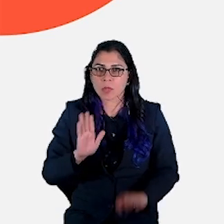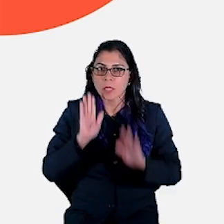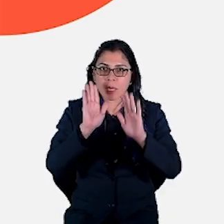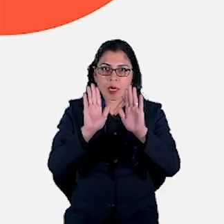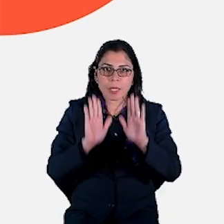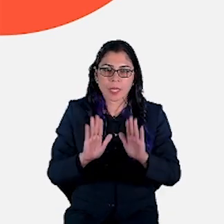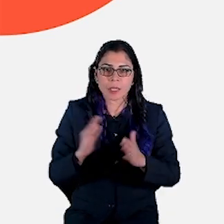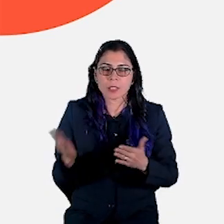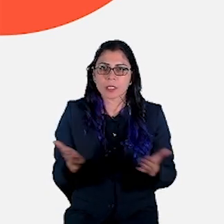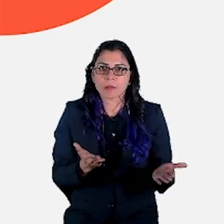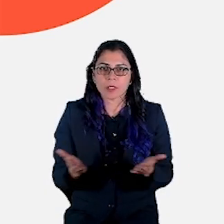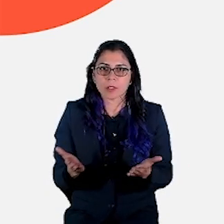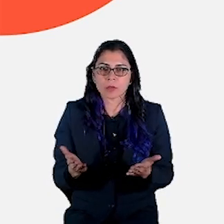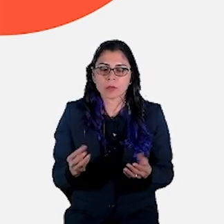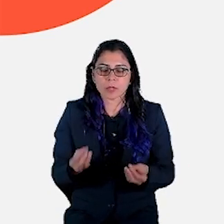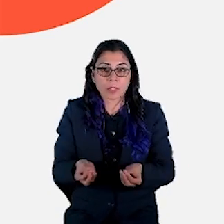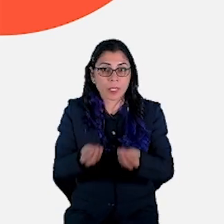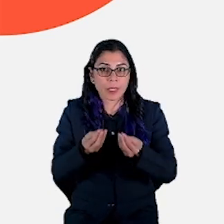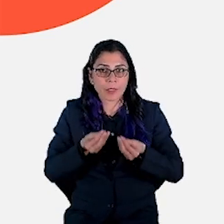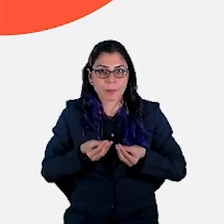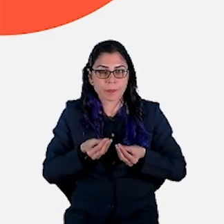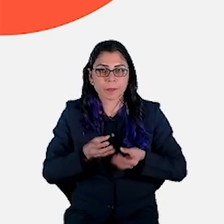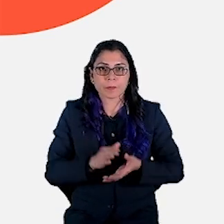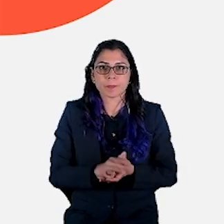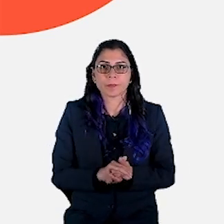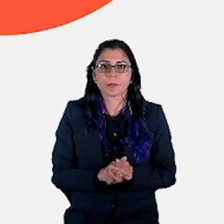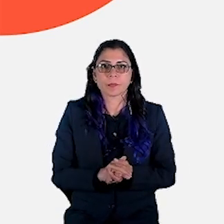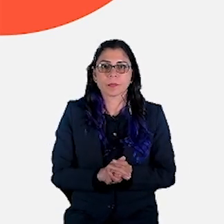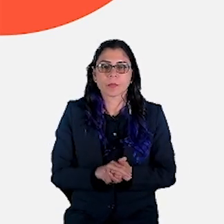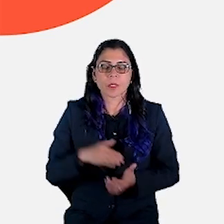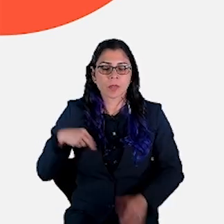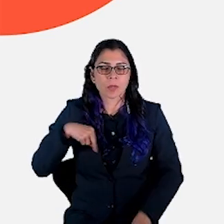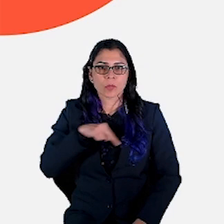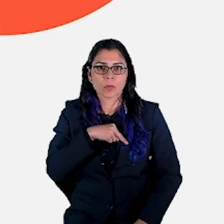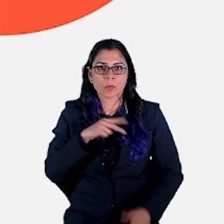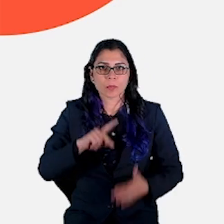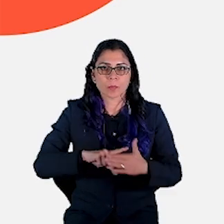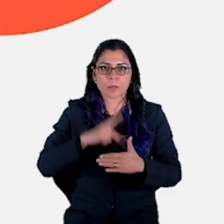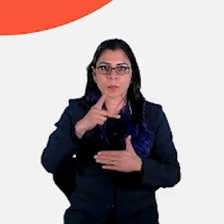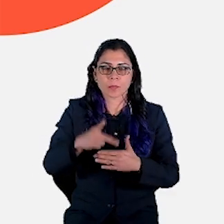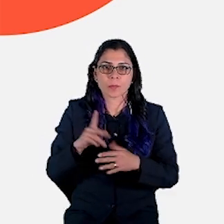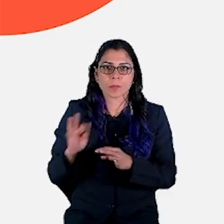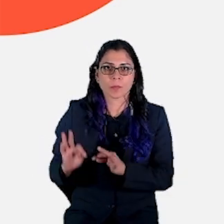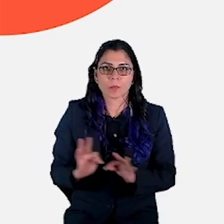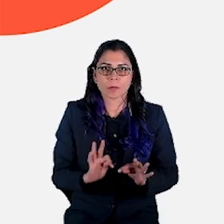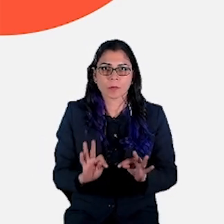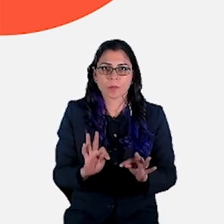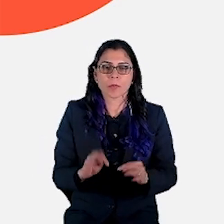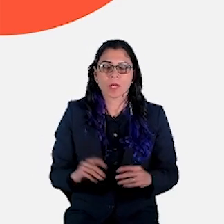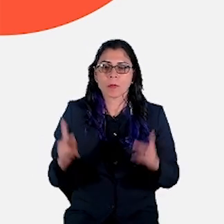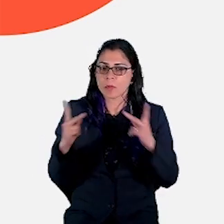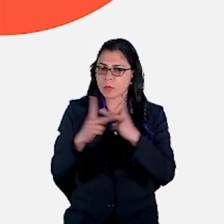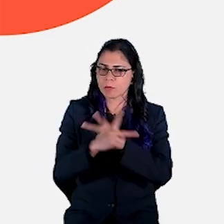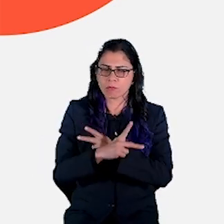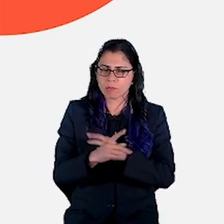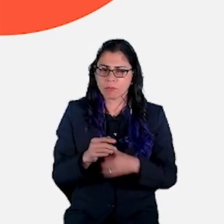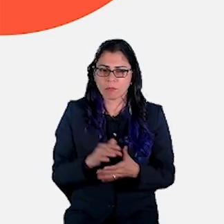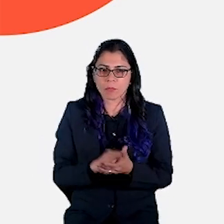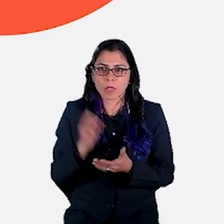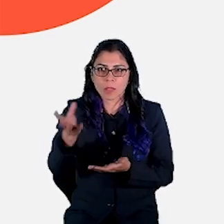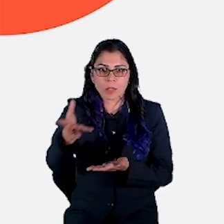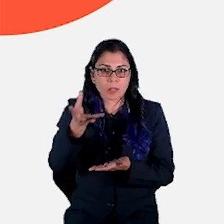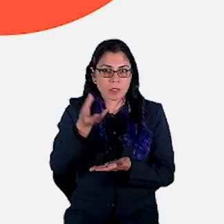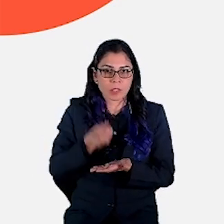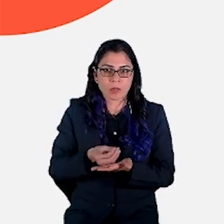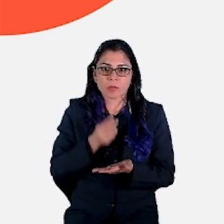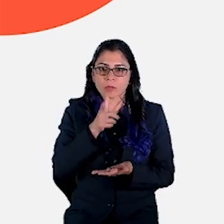los servicios que aquí se reciben nuestro plan maestro de turismo y su trabajo de priorización trajo